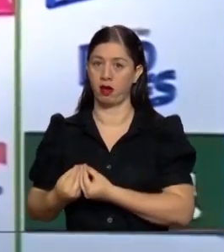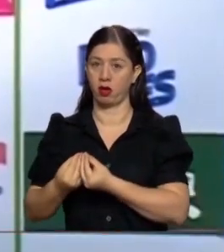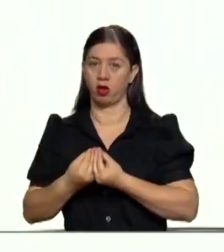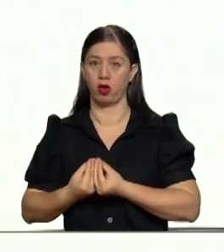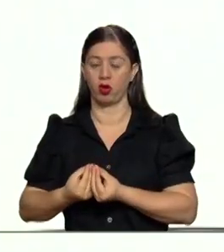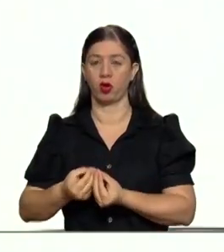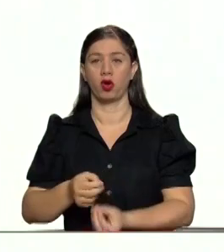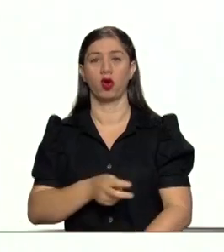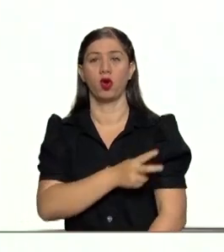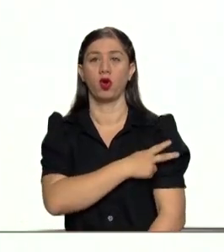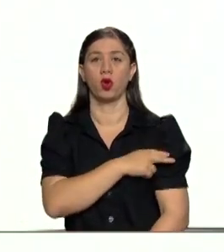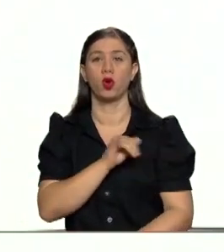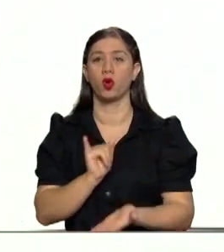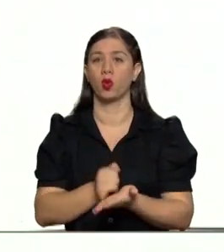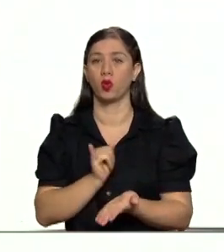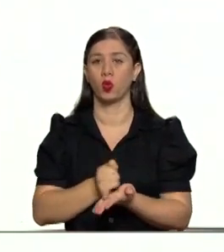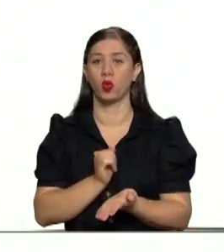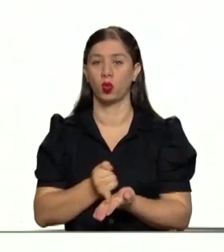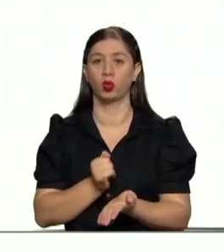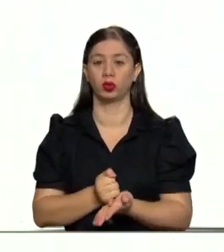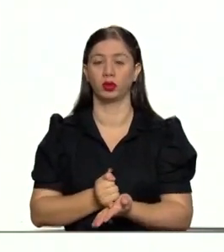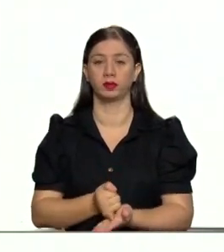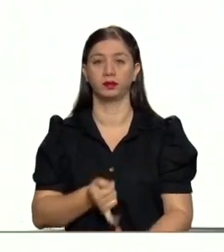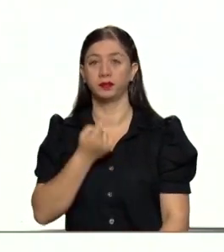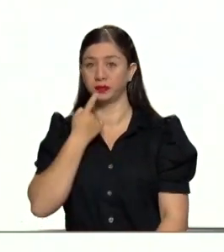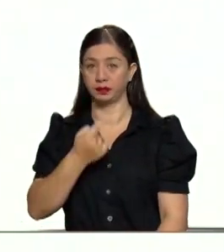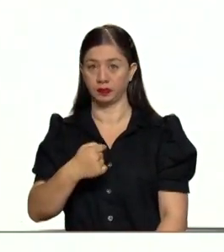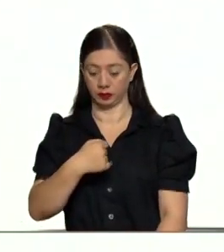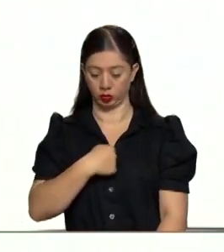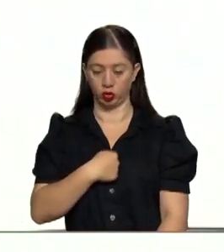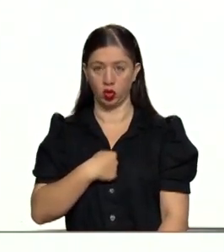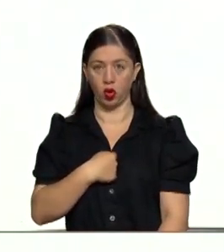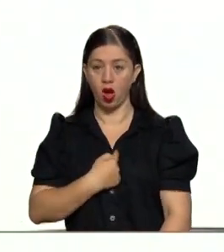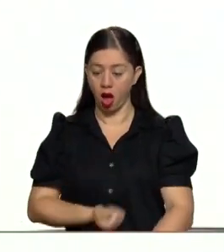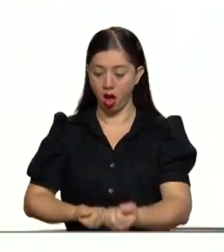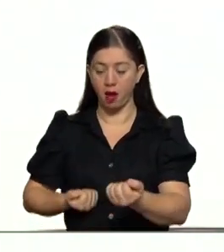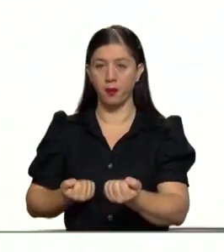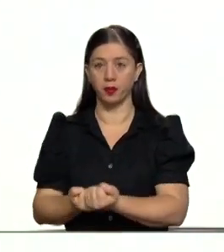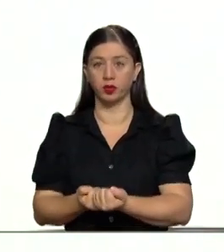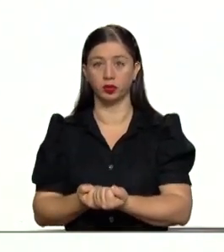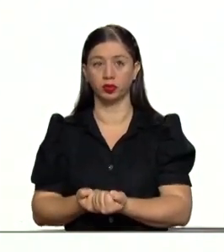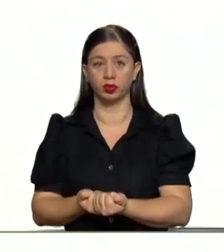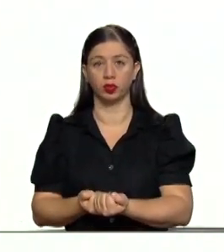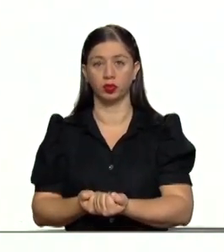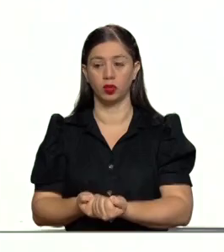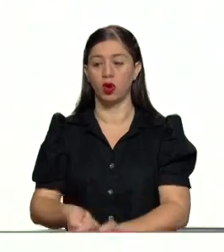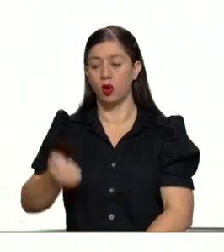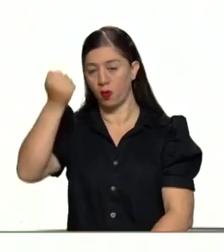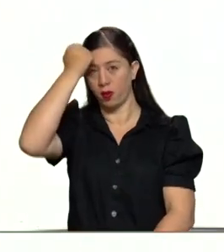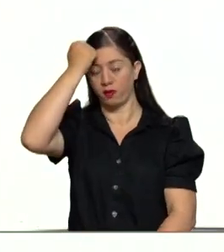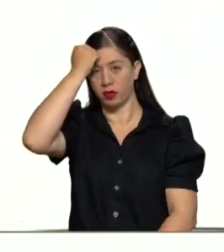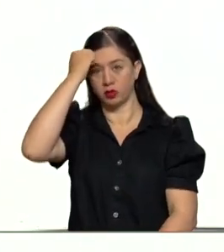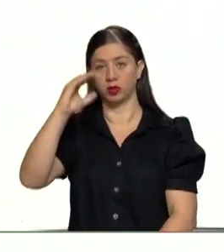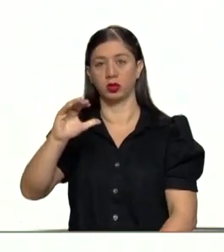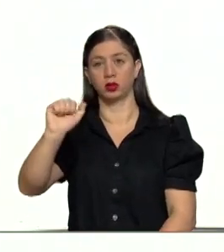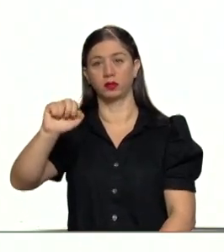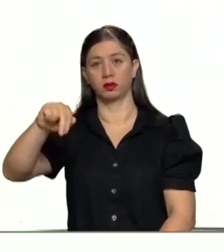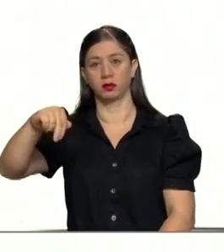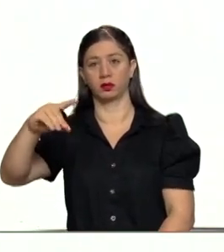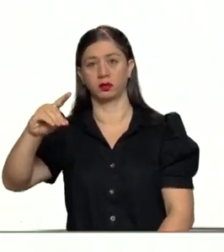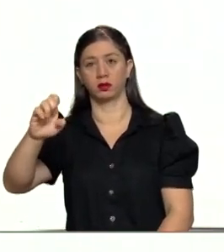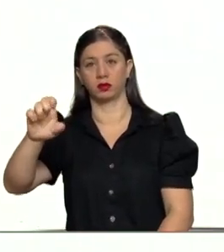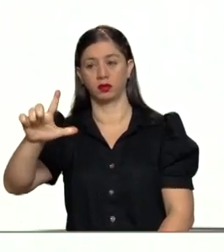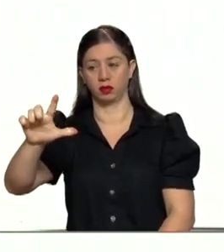directiva. Fui claro cuando dije, yo apoyo al profesor Mayer Candelo.